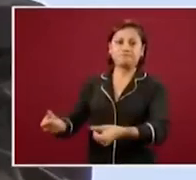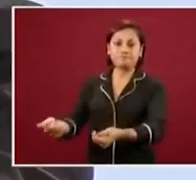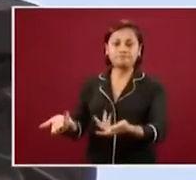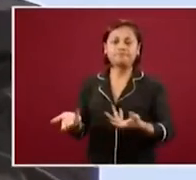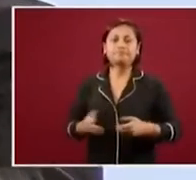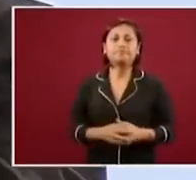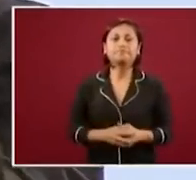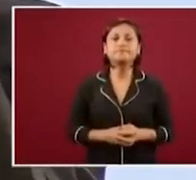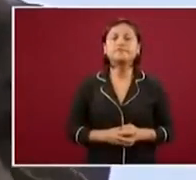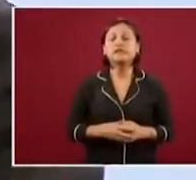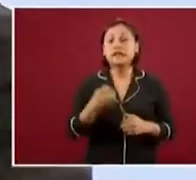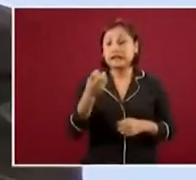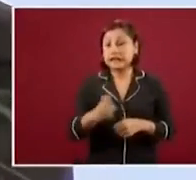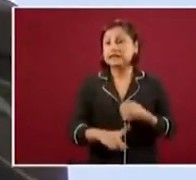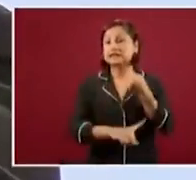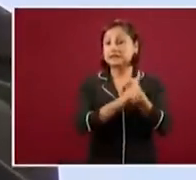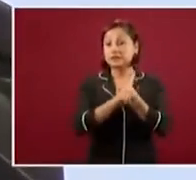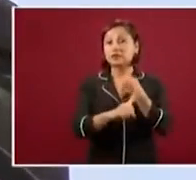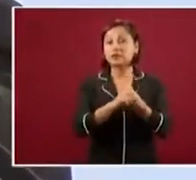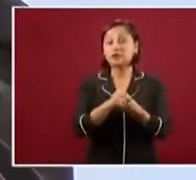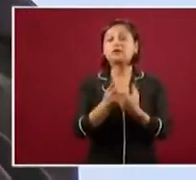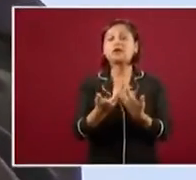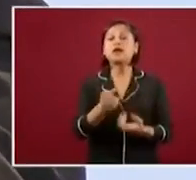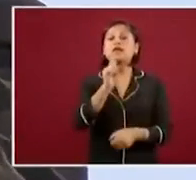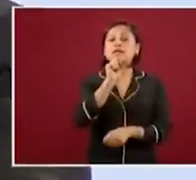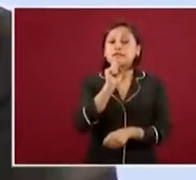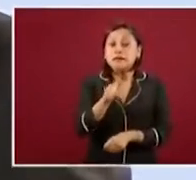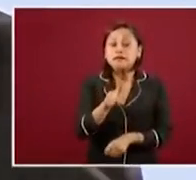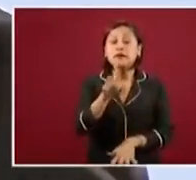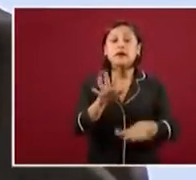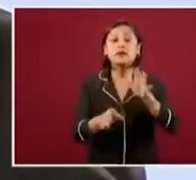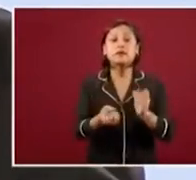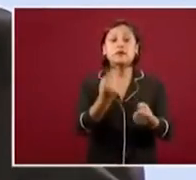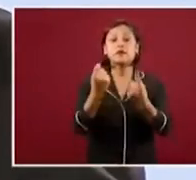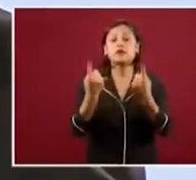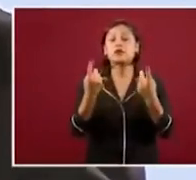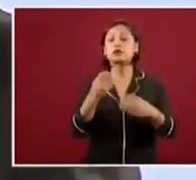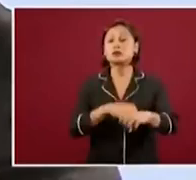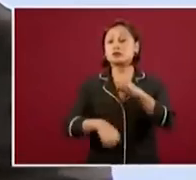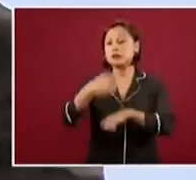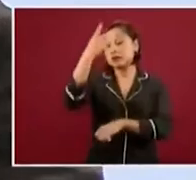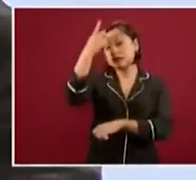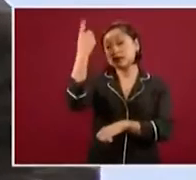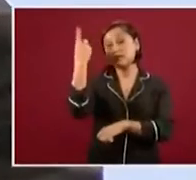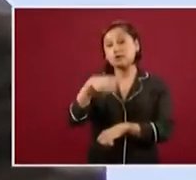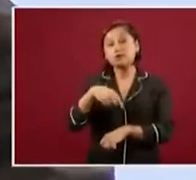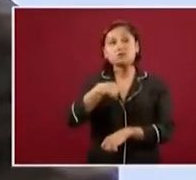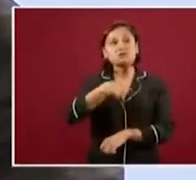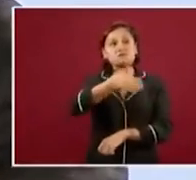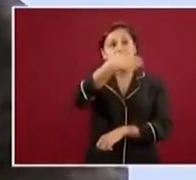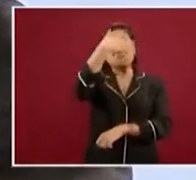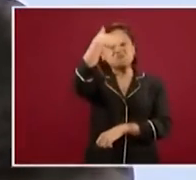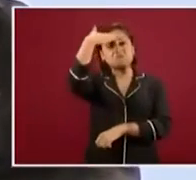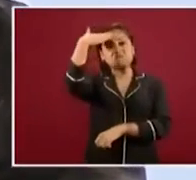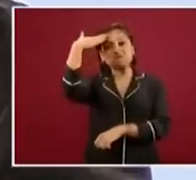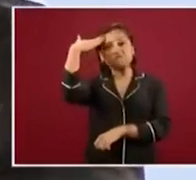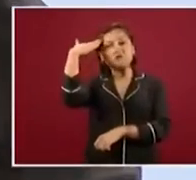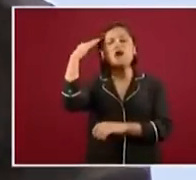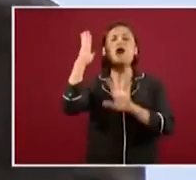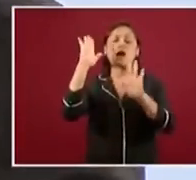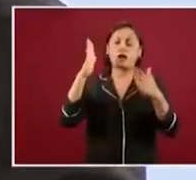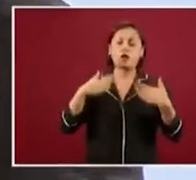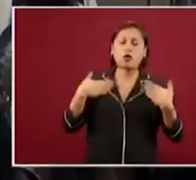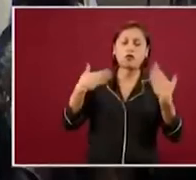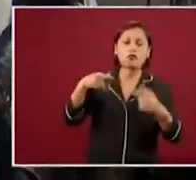viéndose afectados, quizá por desconocimiento, concediendo esa duda de que por desconocimiento hayan entrado,